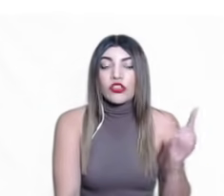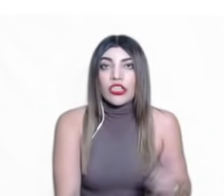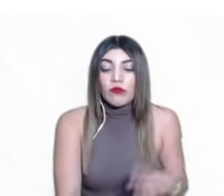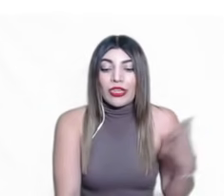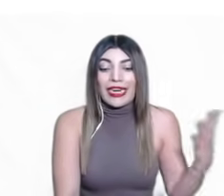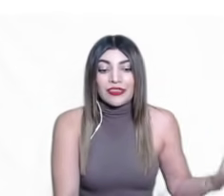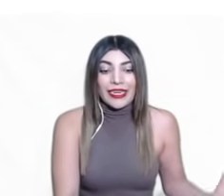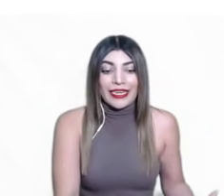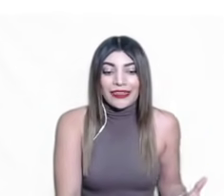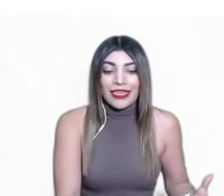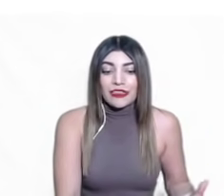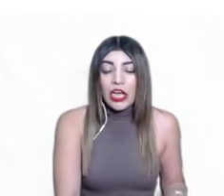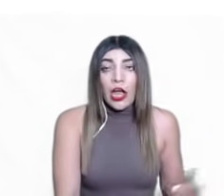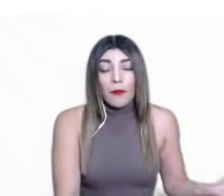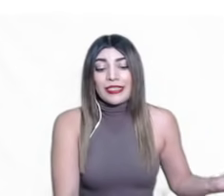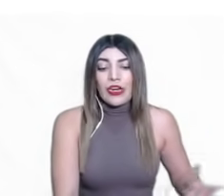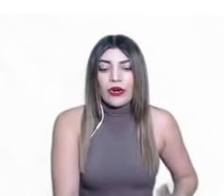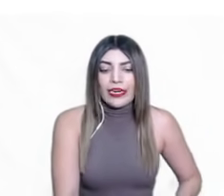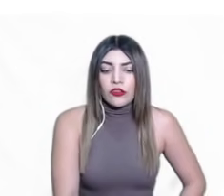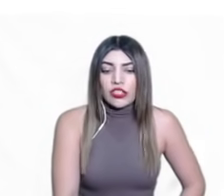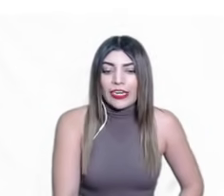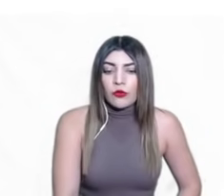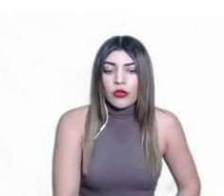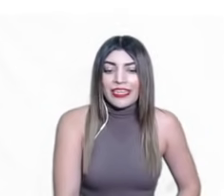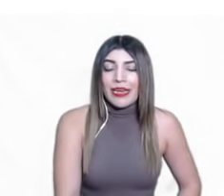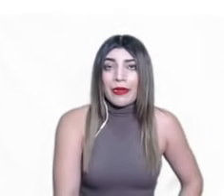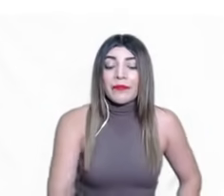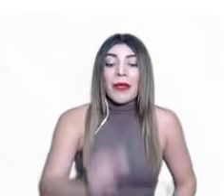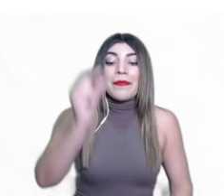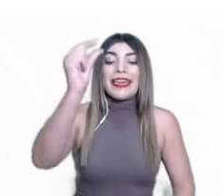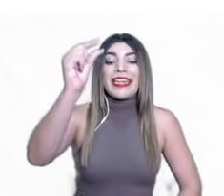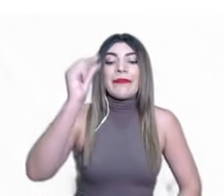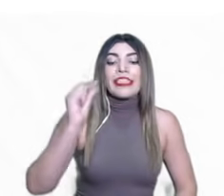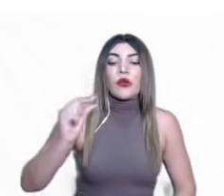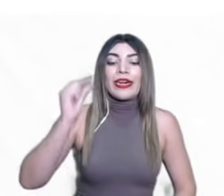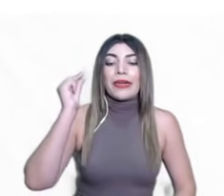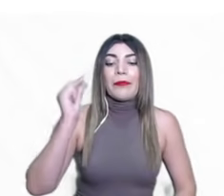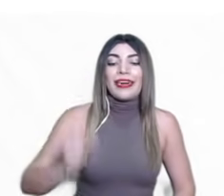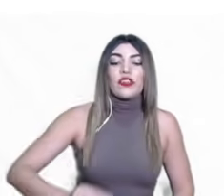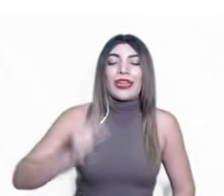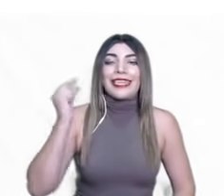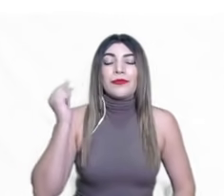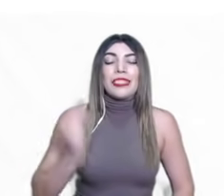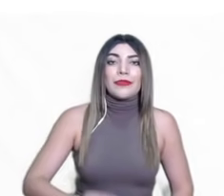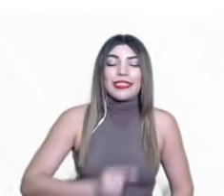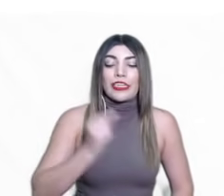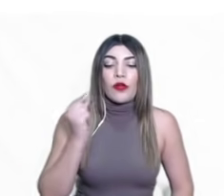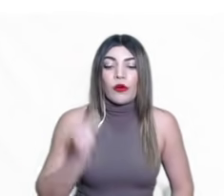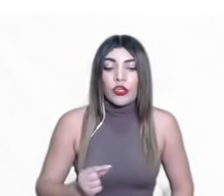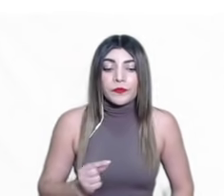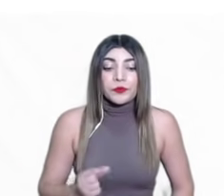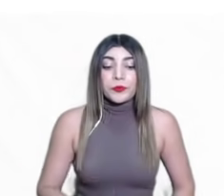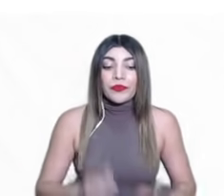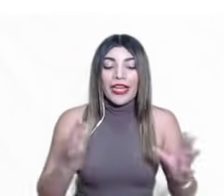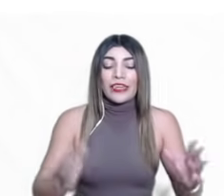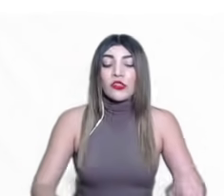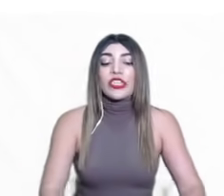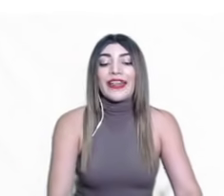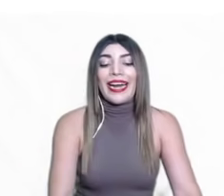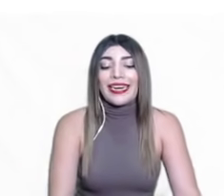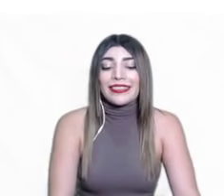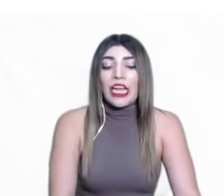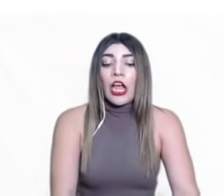mismo concepto de las tarjetas, pues ahora el consejero Murayama minimizó el reparto de las mismas en Nuevo León,